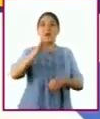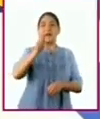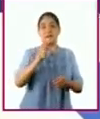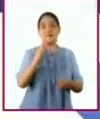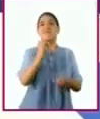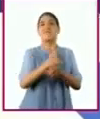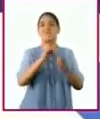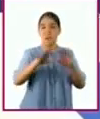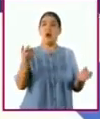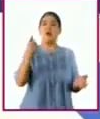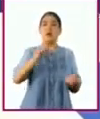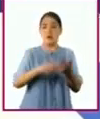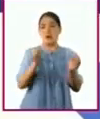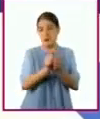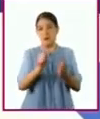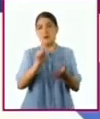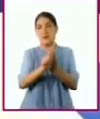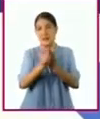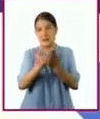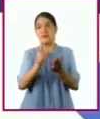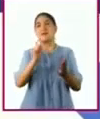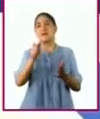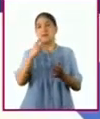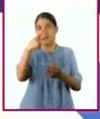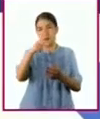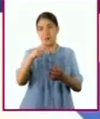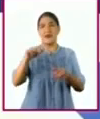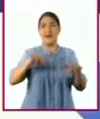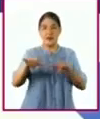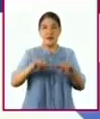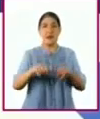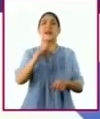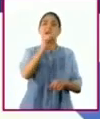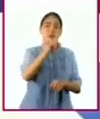de texto o consultando otras fuentes en Internet.